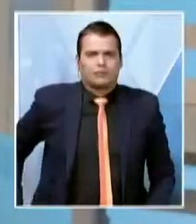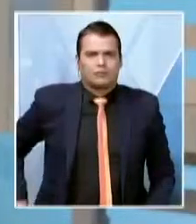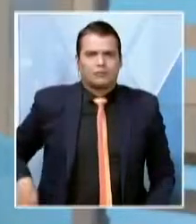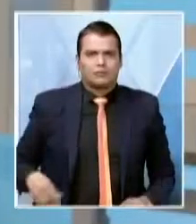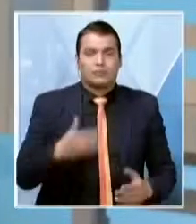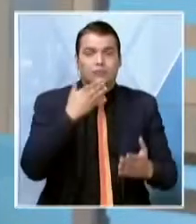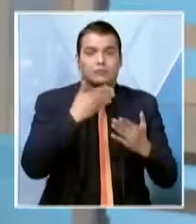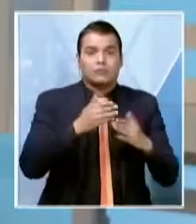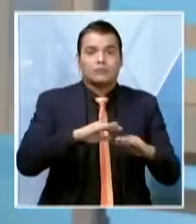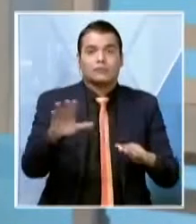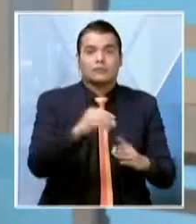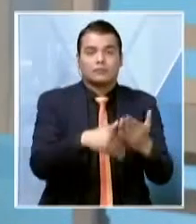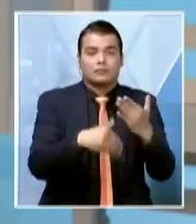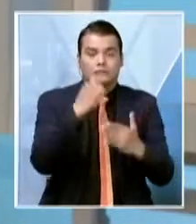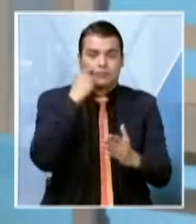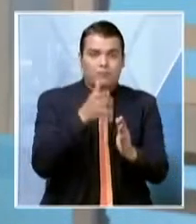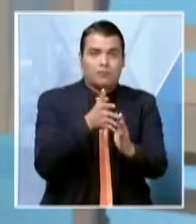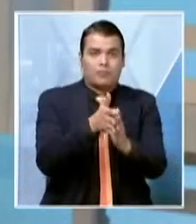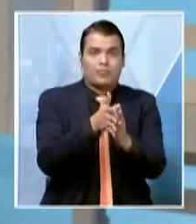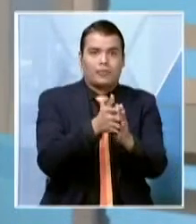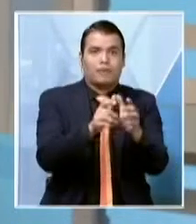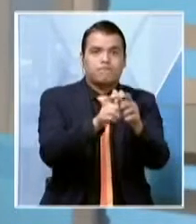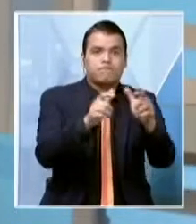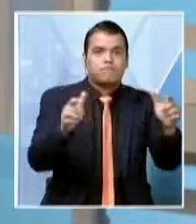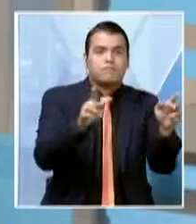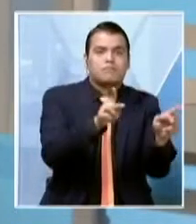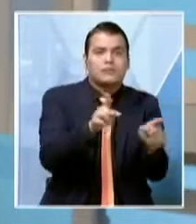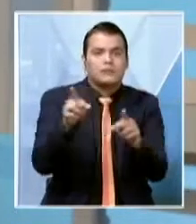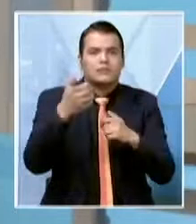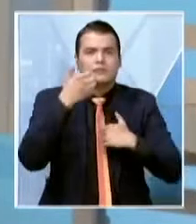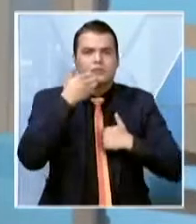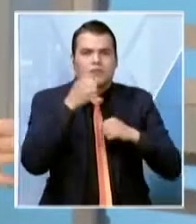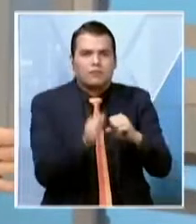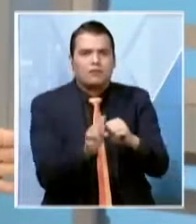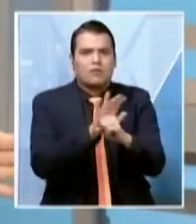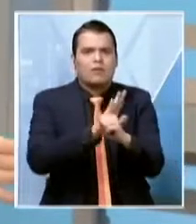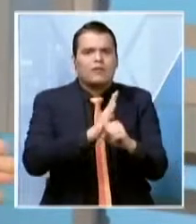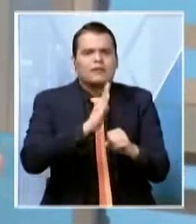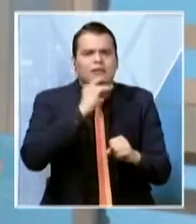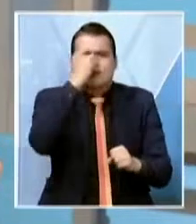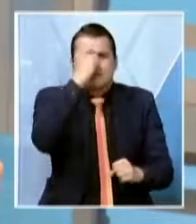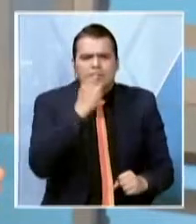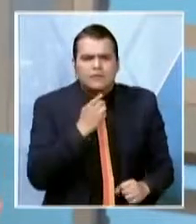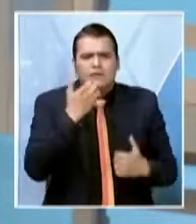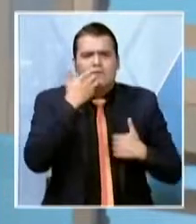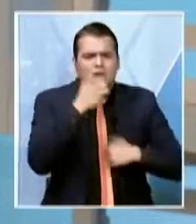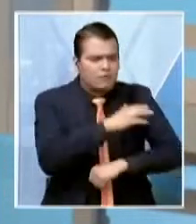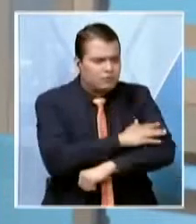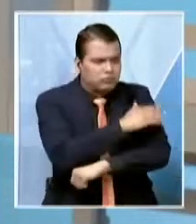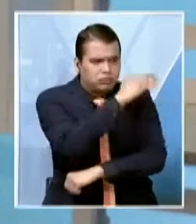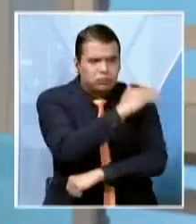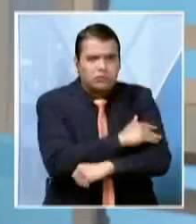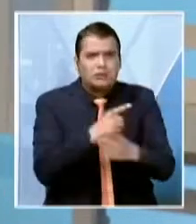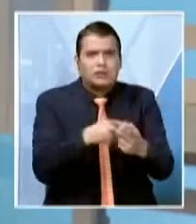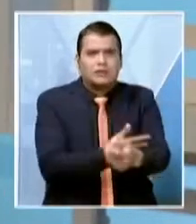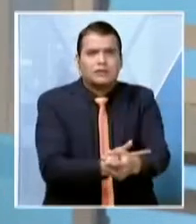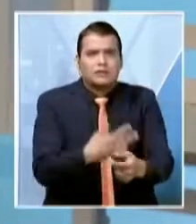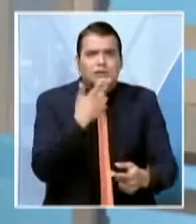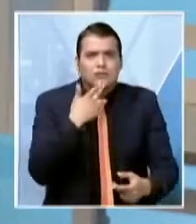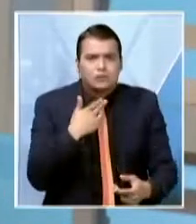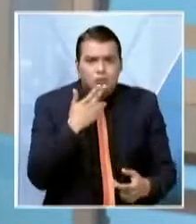Iniciamos con las noticias. La mayoría de las víctimas que ha dejado el COVID-19 en el país sufrían enfermedades de base como